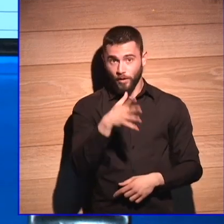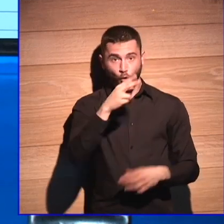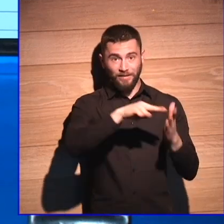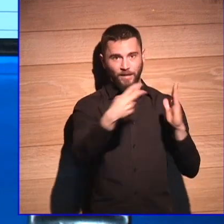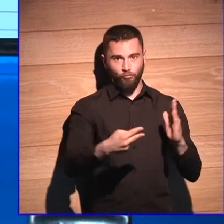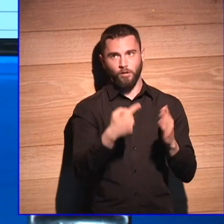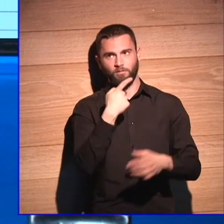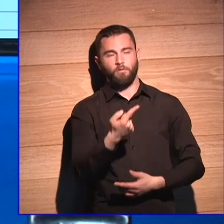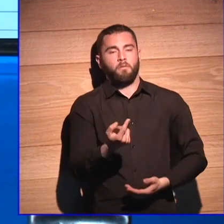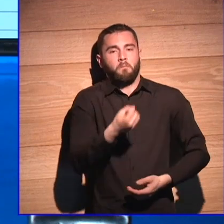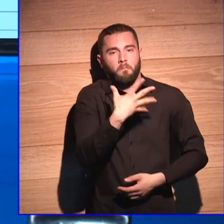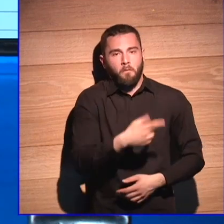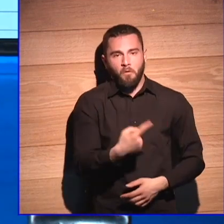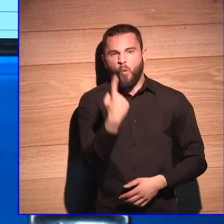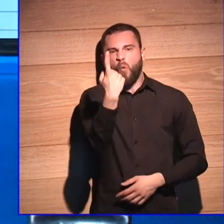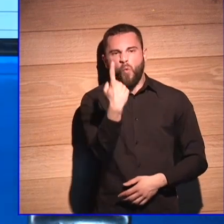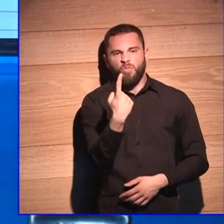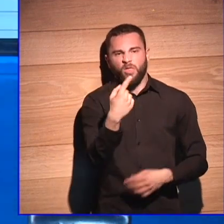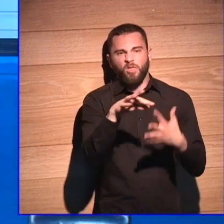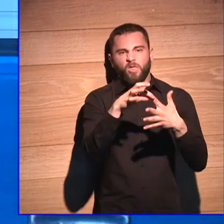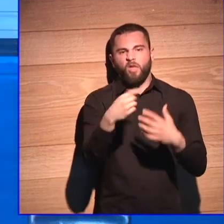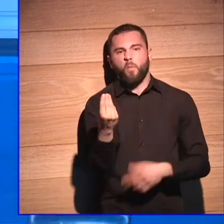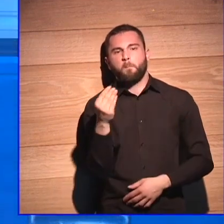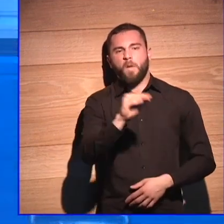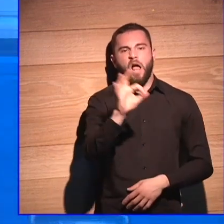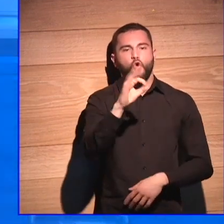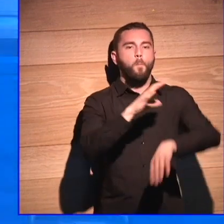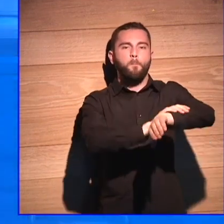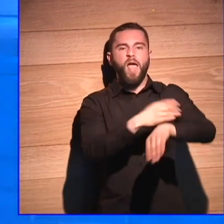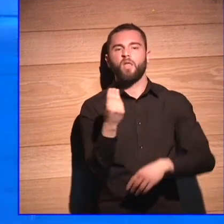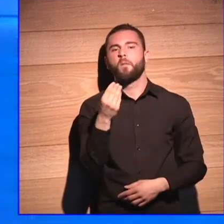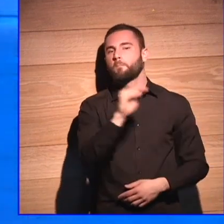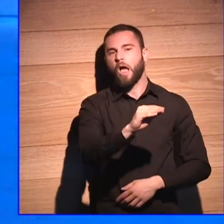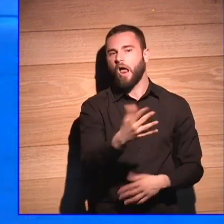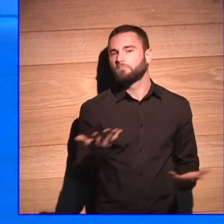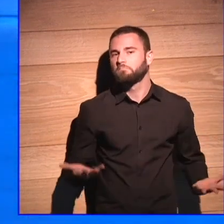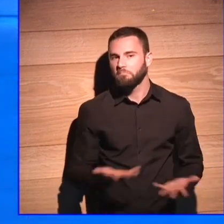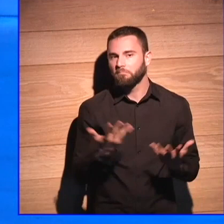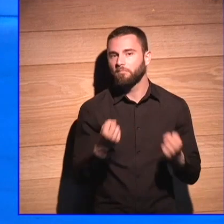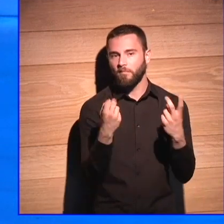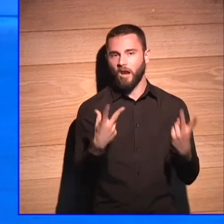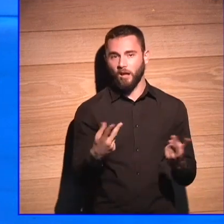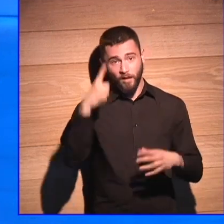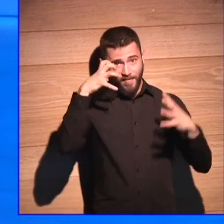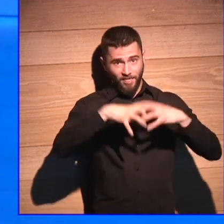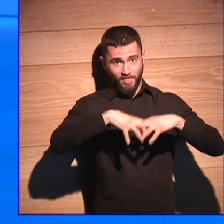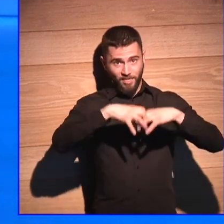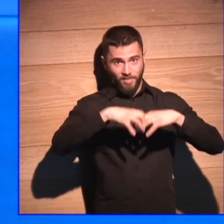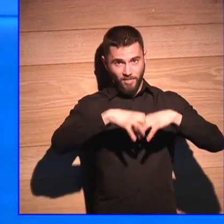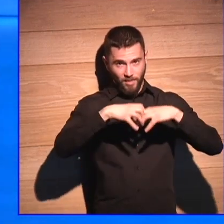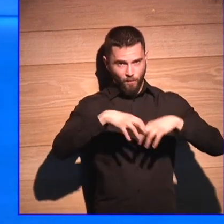que dices, bueno, total, para ponerme un dedo más o un brazo más, esto no tiene implicación. Sí, porque el cerebro es muy plástico,